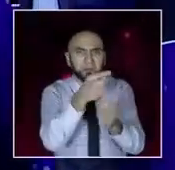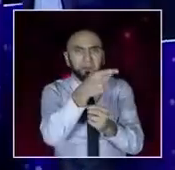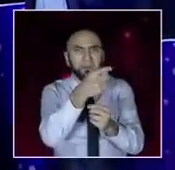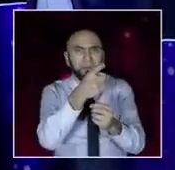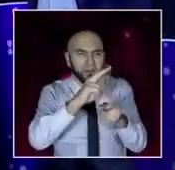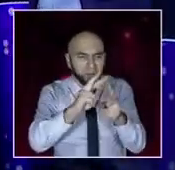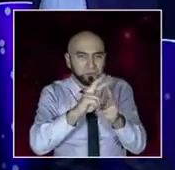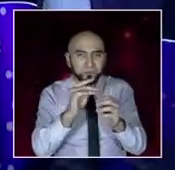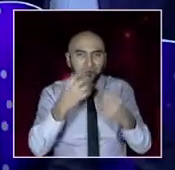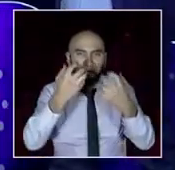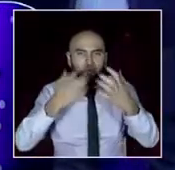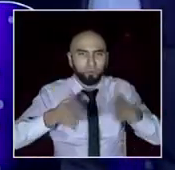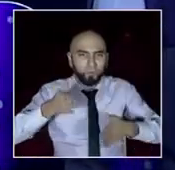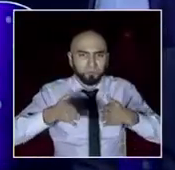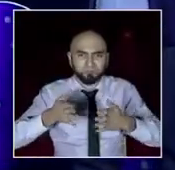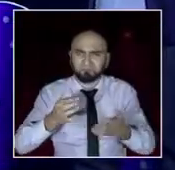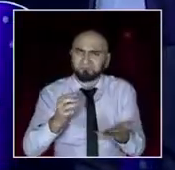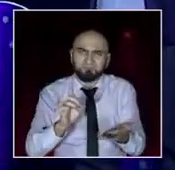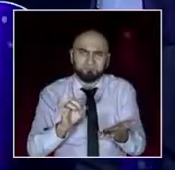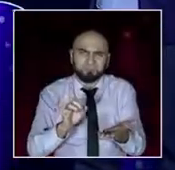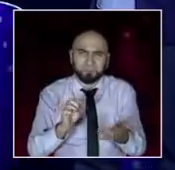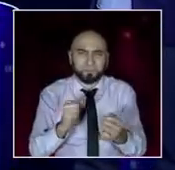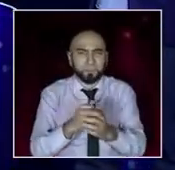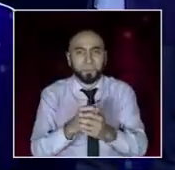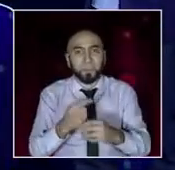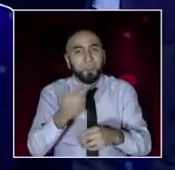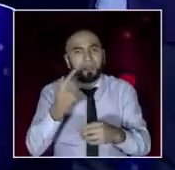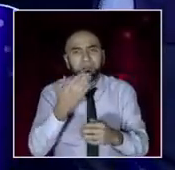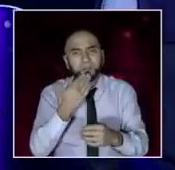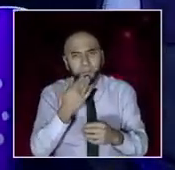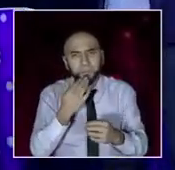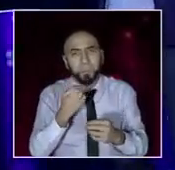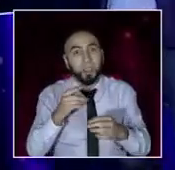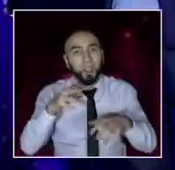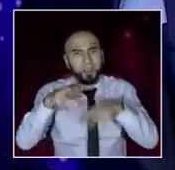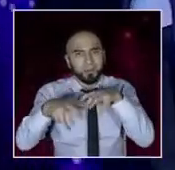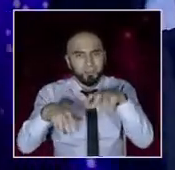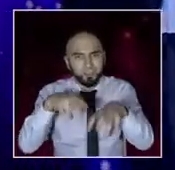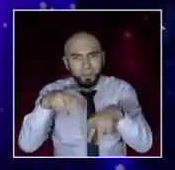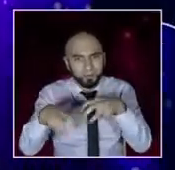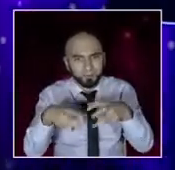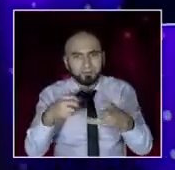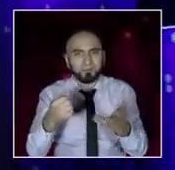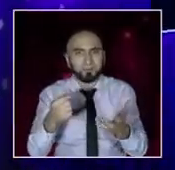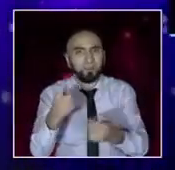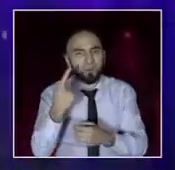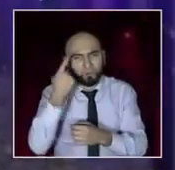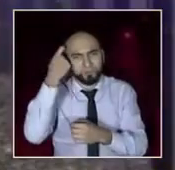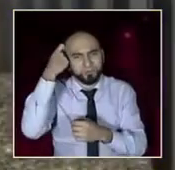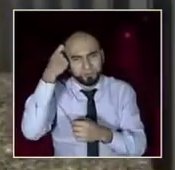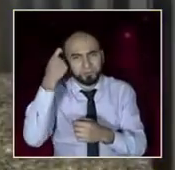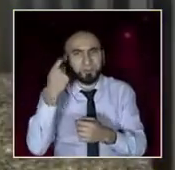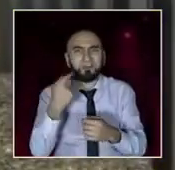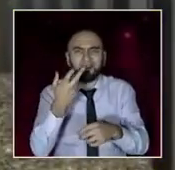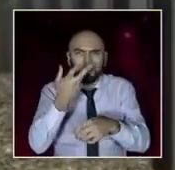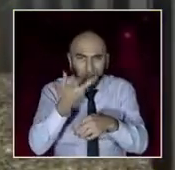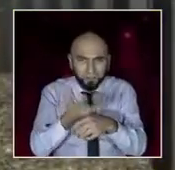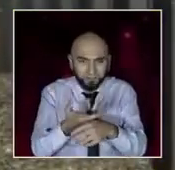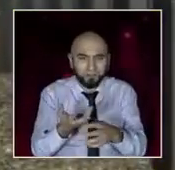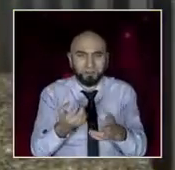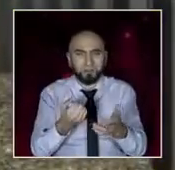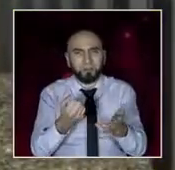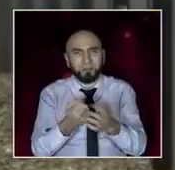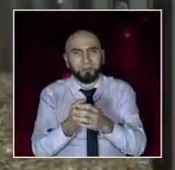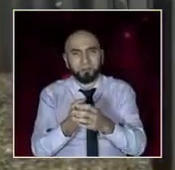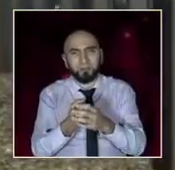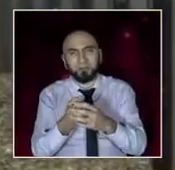hay otros animales con mentes también en los universos. Las experiencias de ser que son muy diferentes a nuestra.